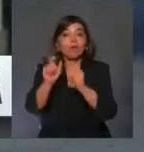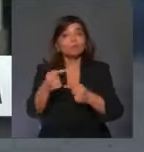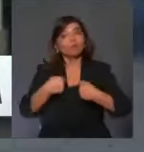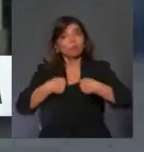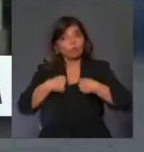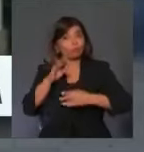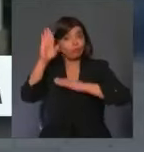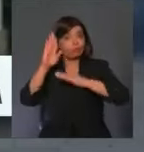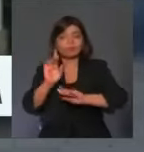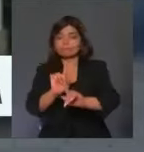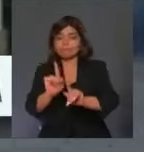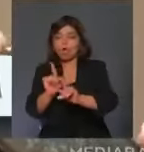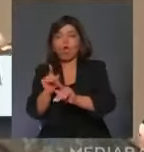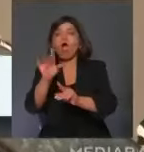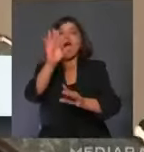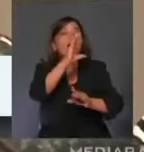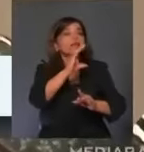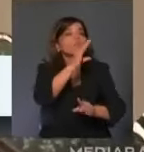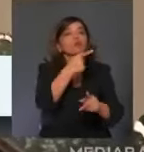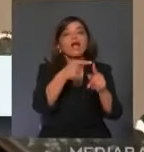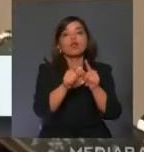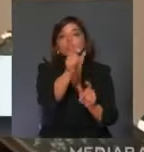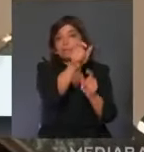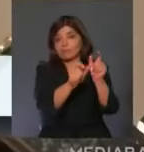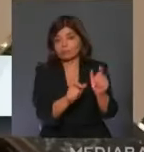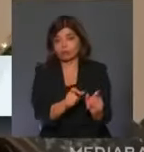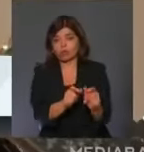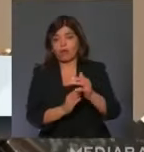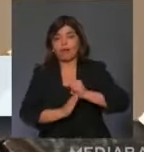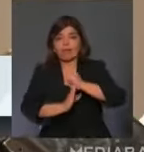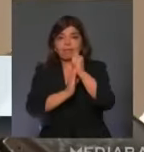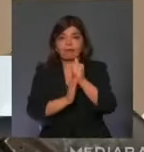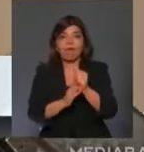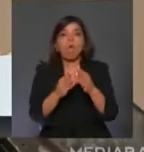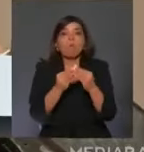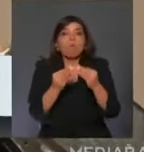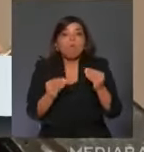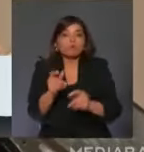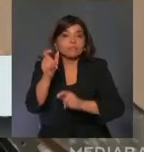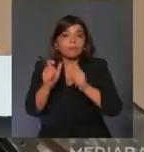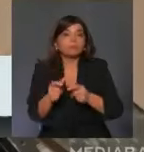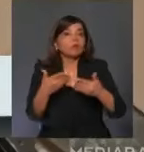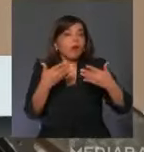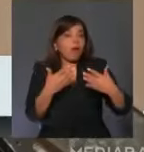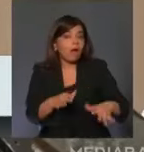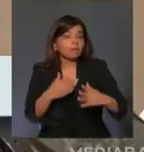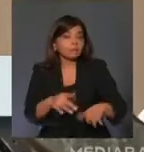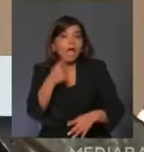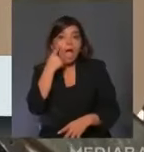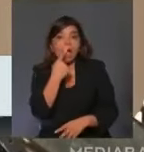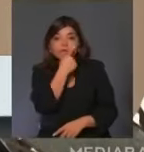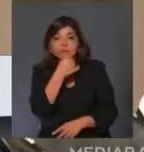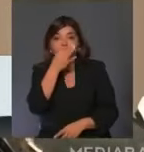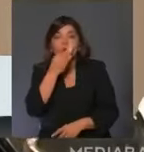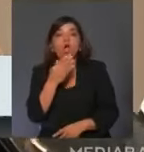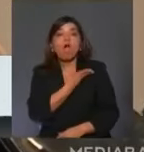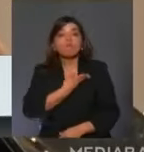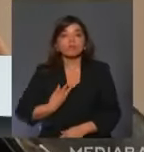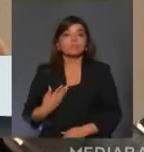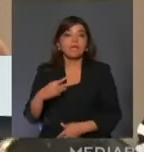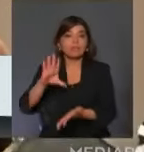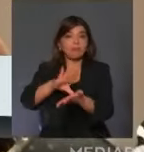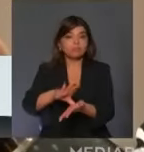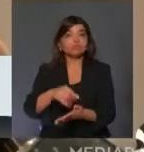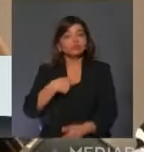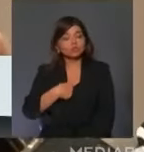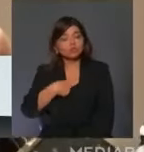habrá que buscar a otros liderazgos. Y hay muchos que han dado por hecho de que Evelyn Matthei es la próxima presidenta del país. Yo estoy convencida